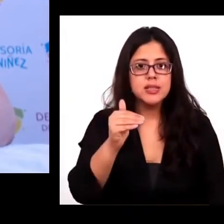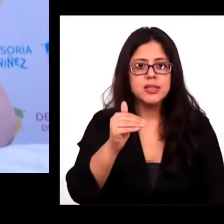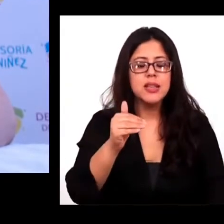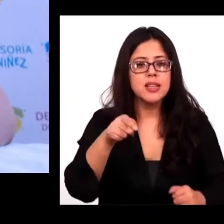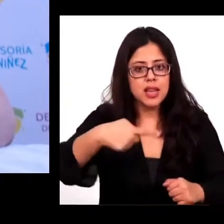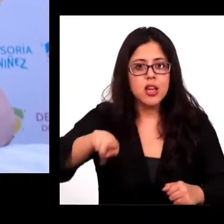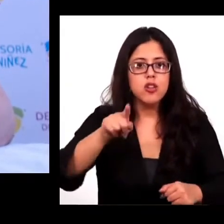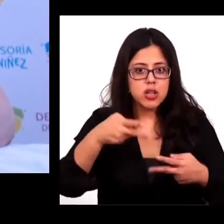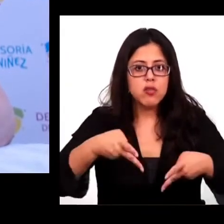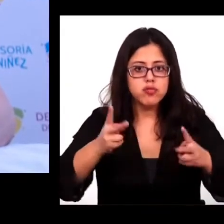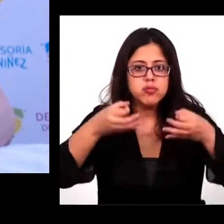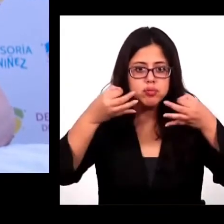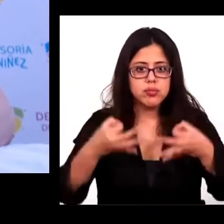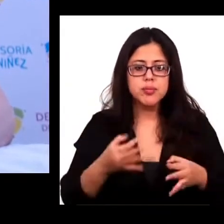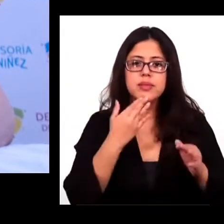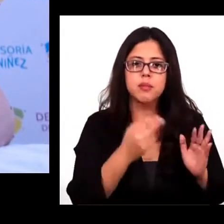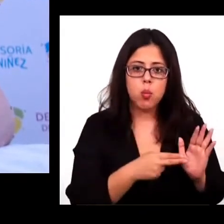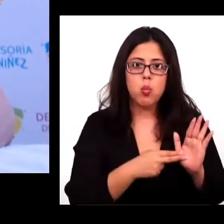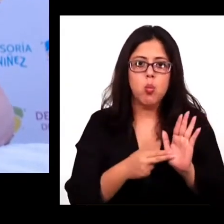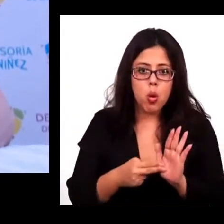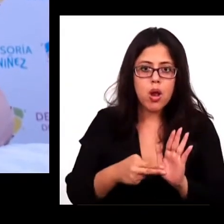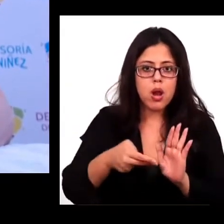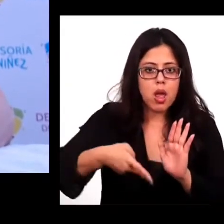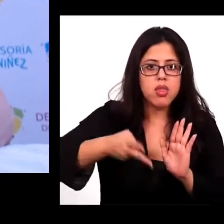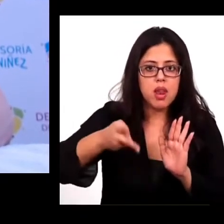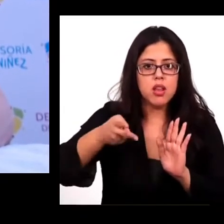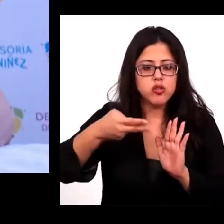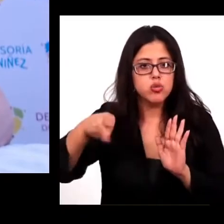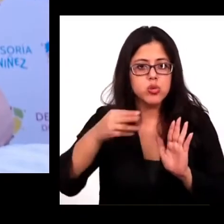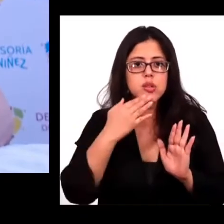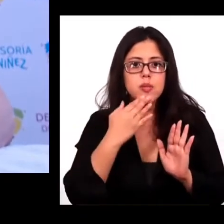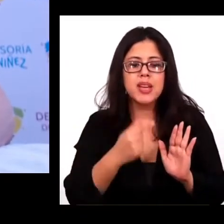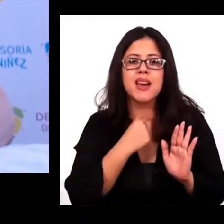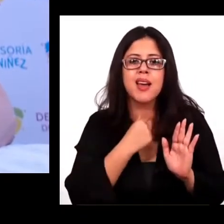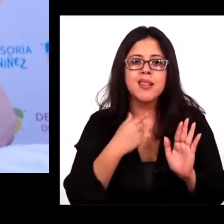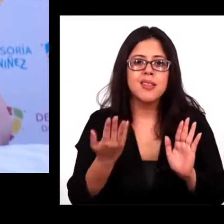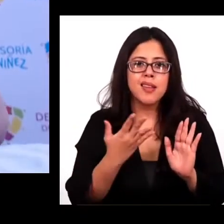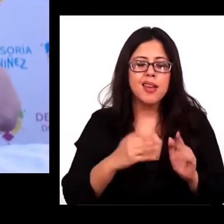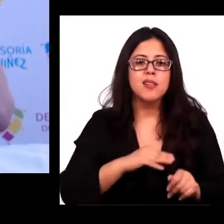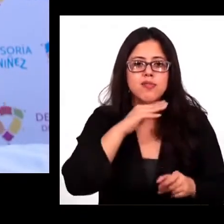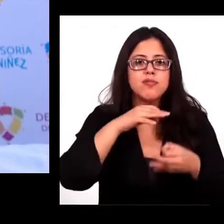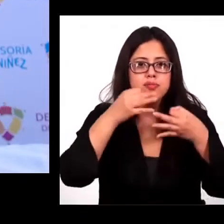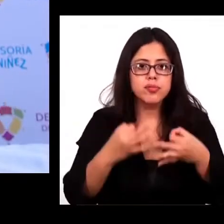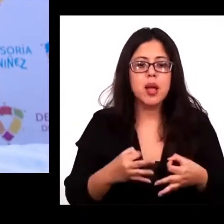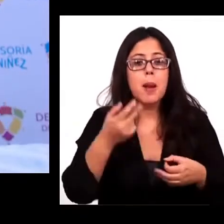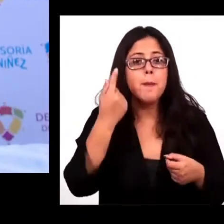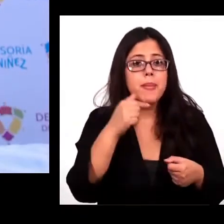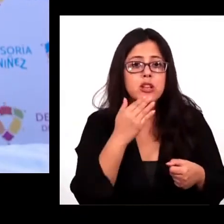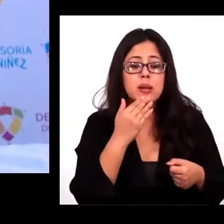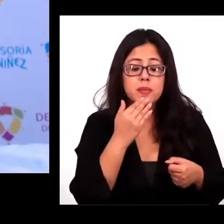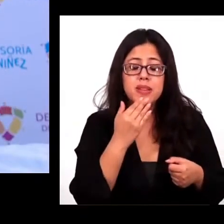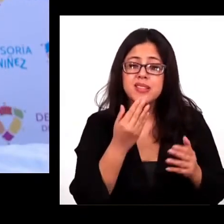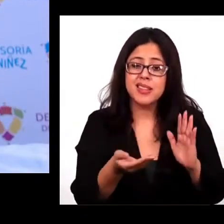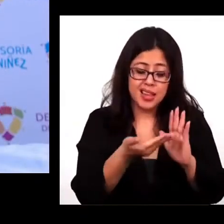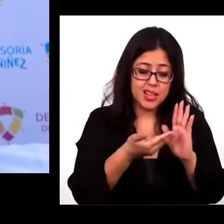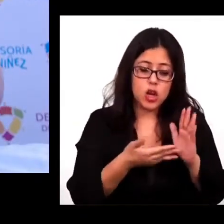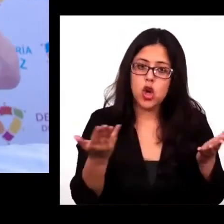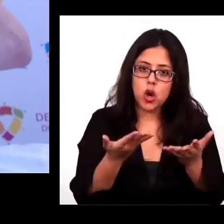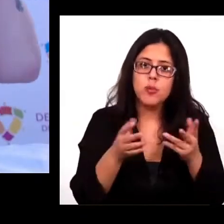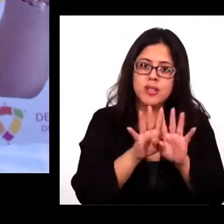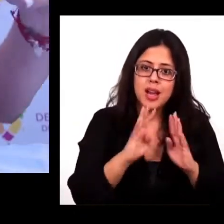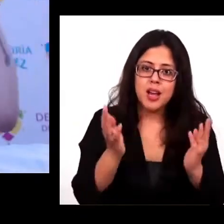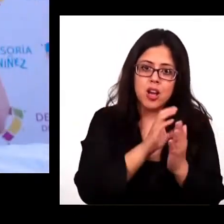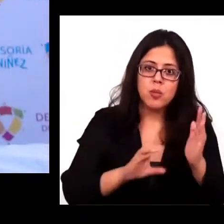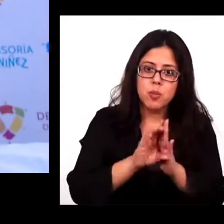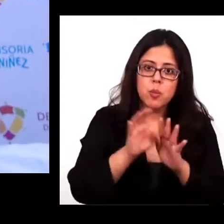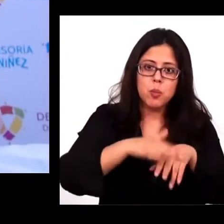derecho, que dé cuenta de sus derechos y con garantías explícitas de su satisfacción, sino que también de cómo la Convención permite a través de